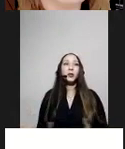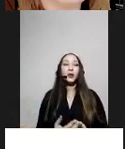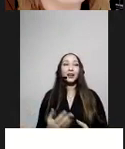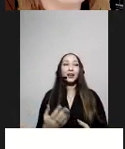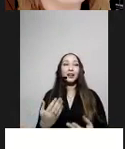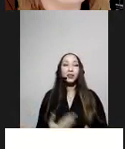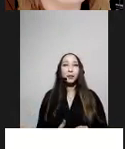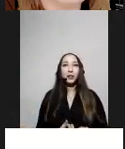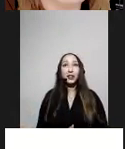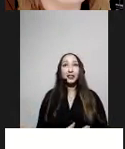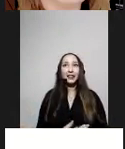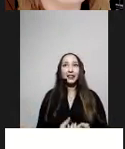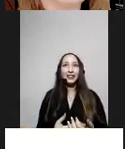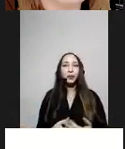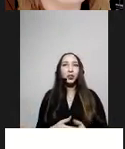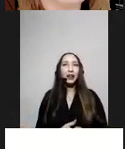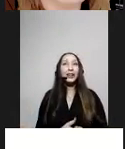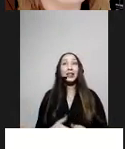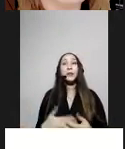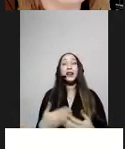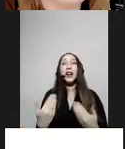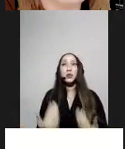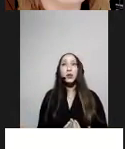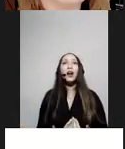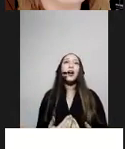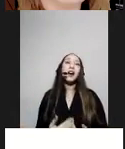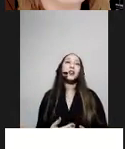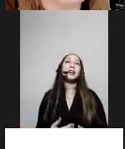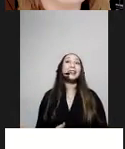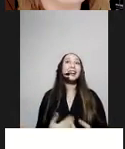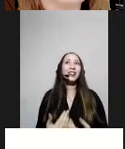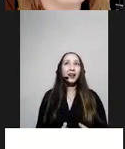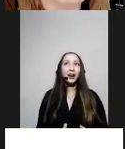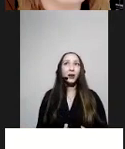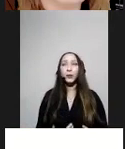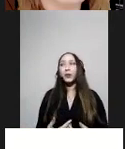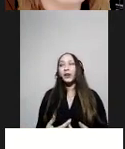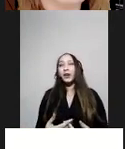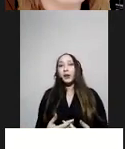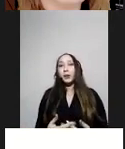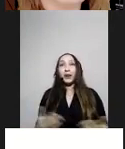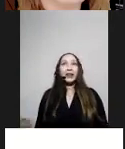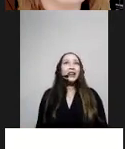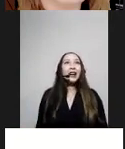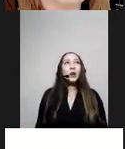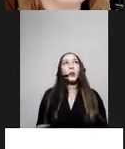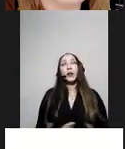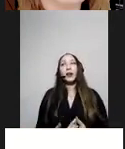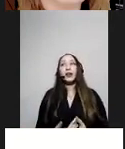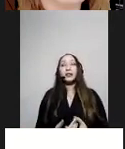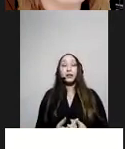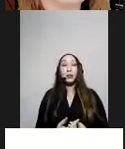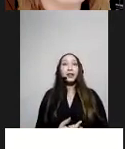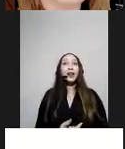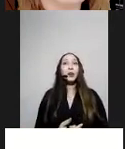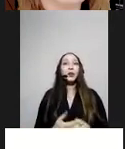conforman todo lo que es los cimientos de la inteligencia emocional y también les ayuda a fortalecer el liderazgo. ¿Por qué liderazgo?